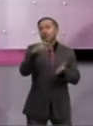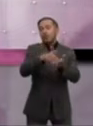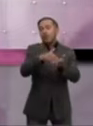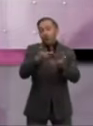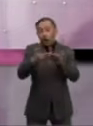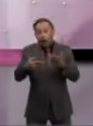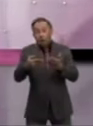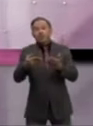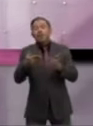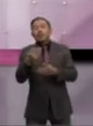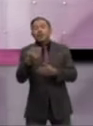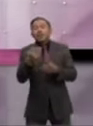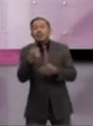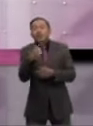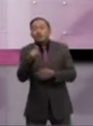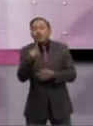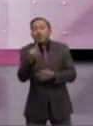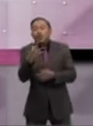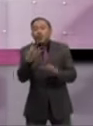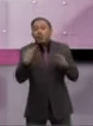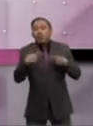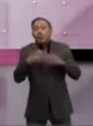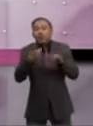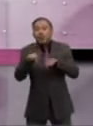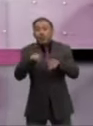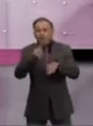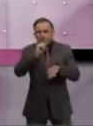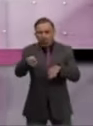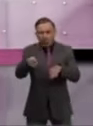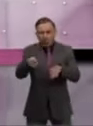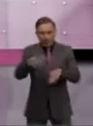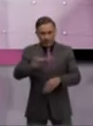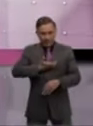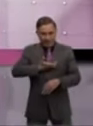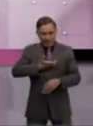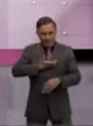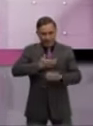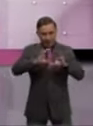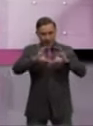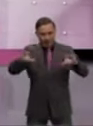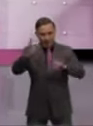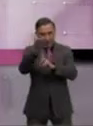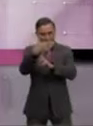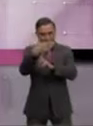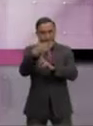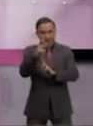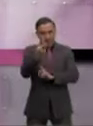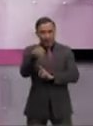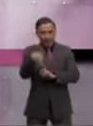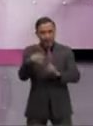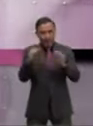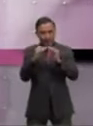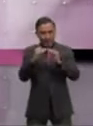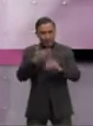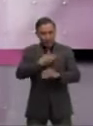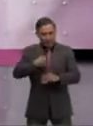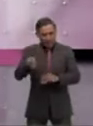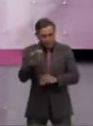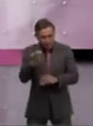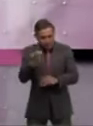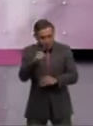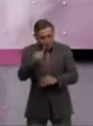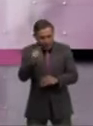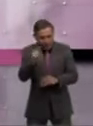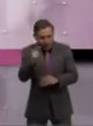174 trabajadores. Ahí en el Palacio Nacional, esta cosa, 975 millones. Austeridad,